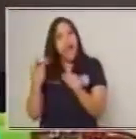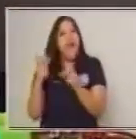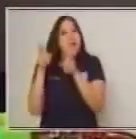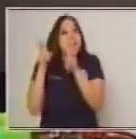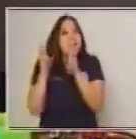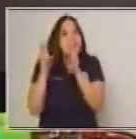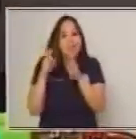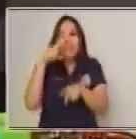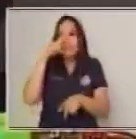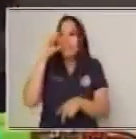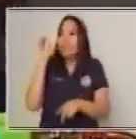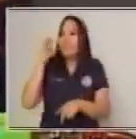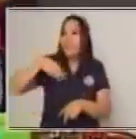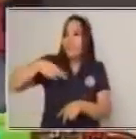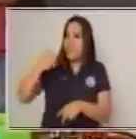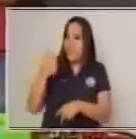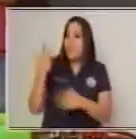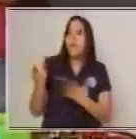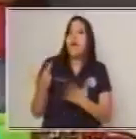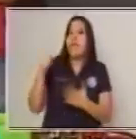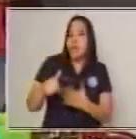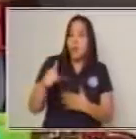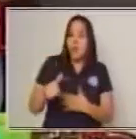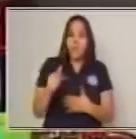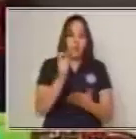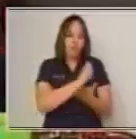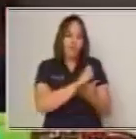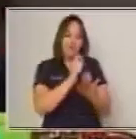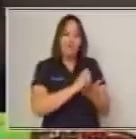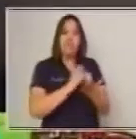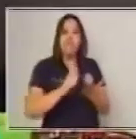tema de lo que acabamos de escuchar.